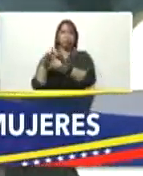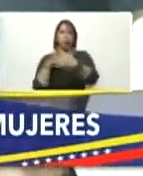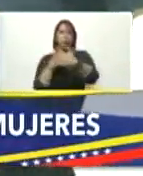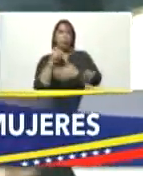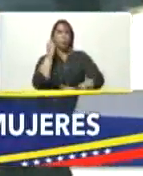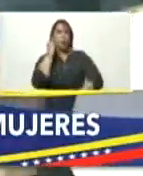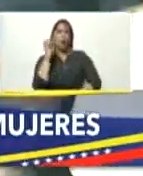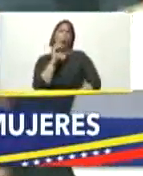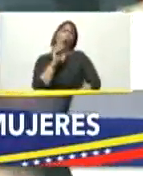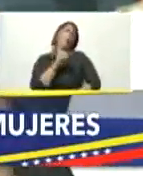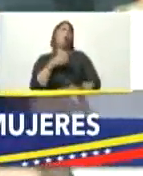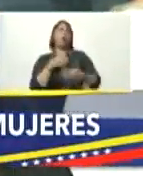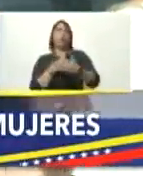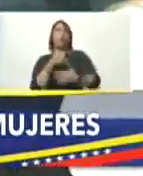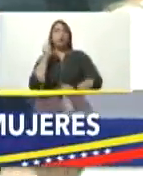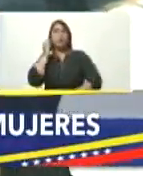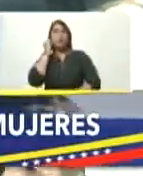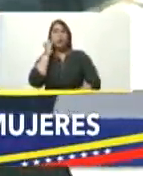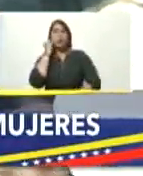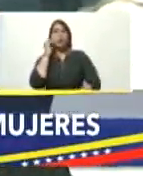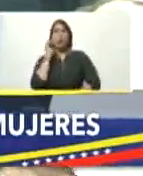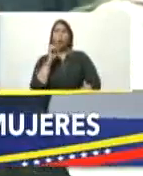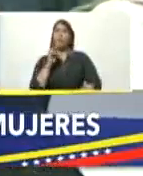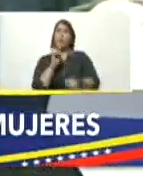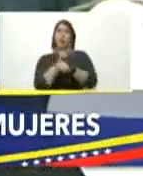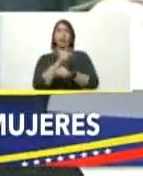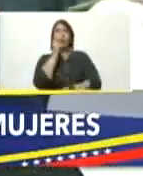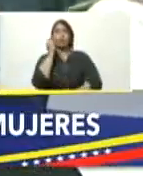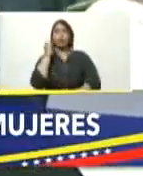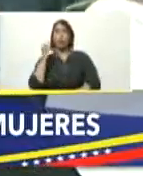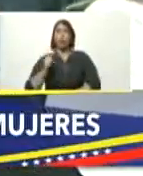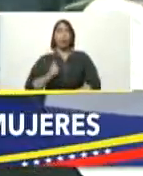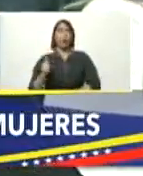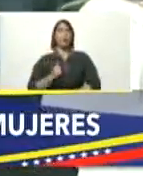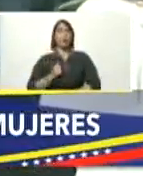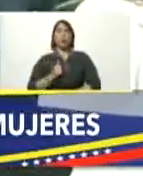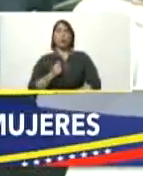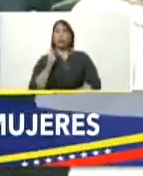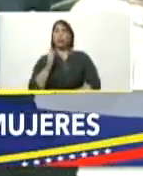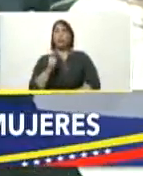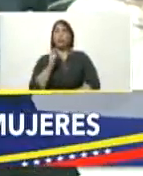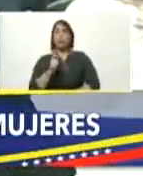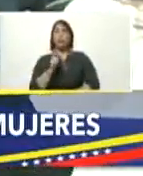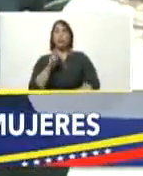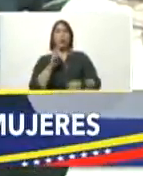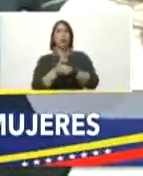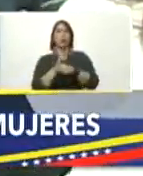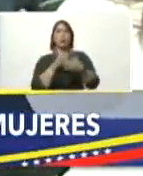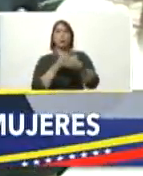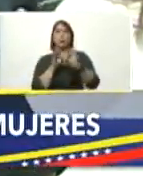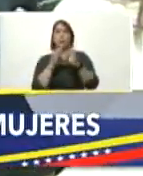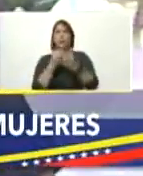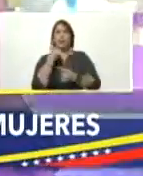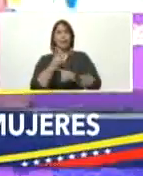de violencia de género o de cualquier tipo de violencia contra la familia. Que construir una